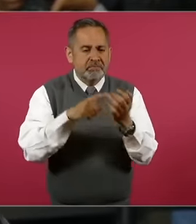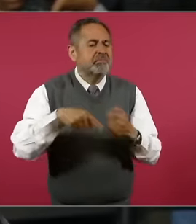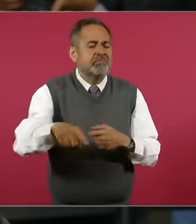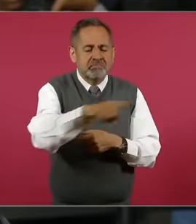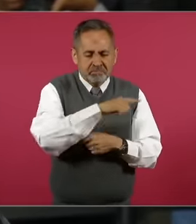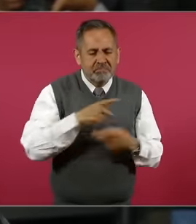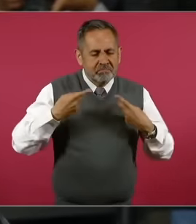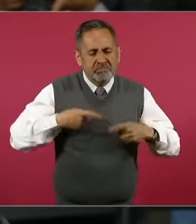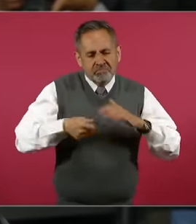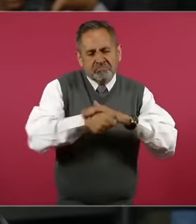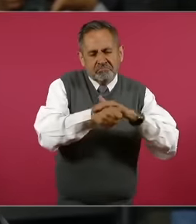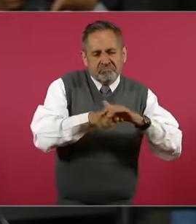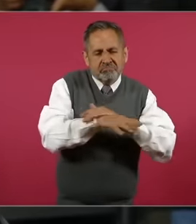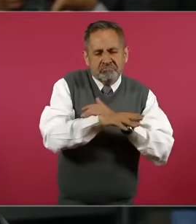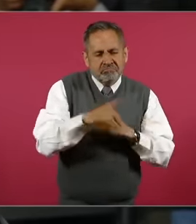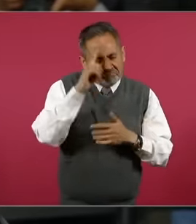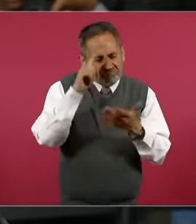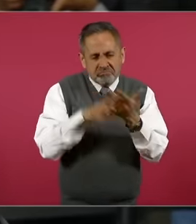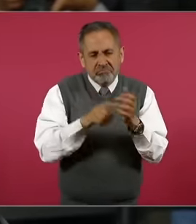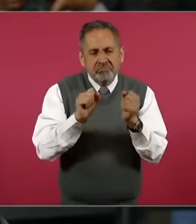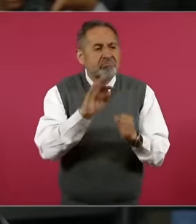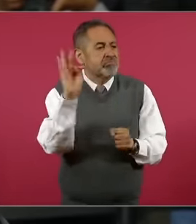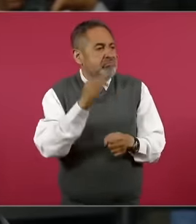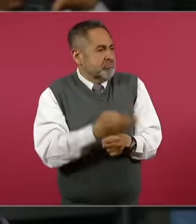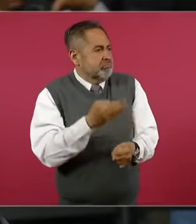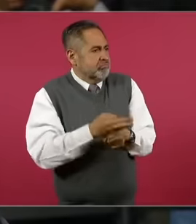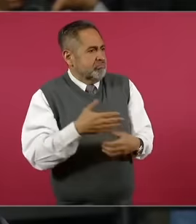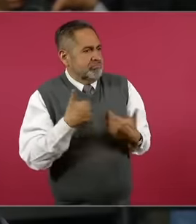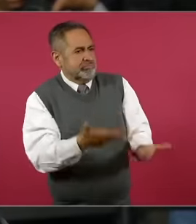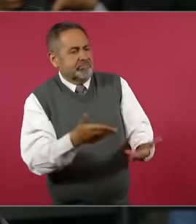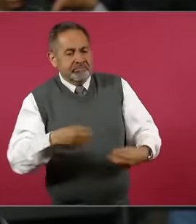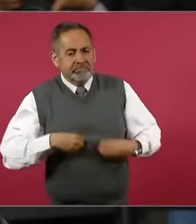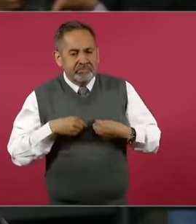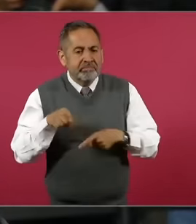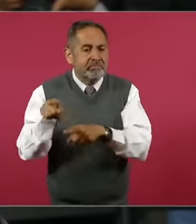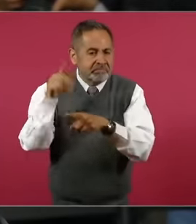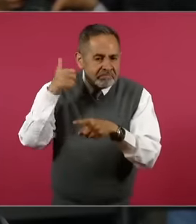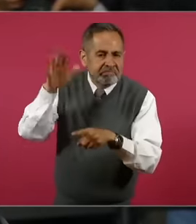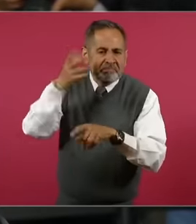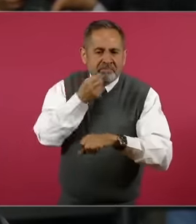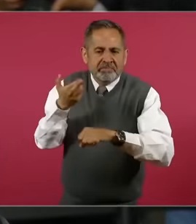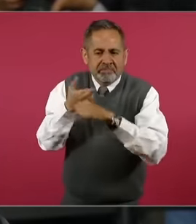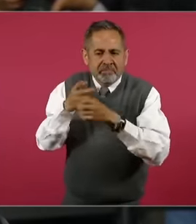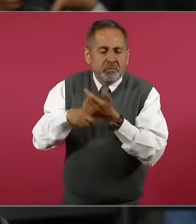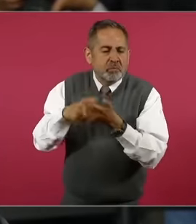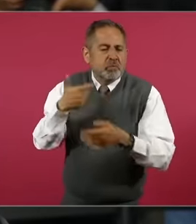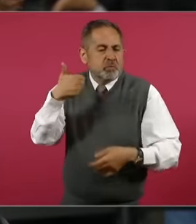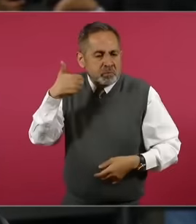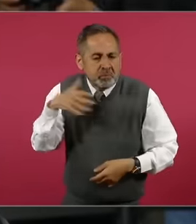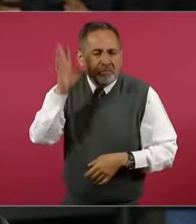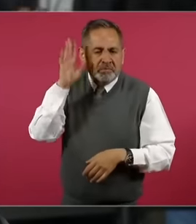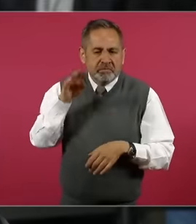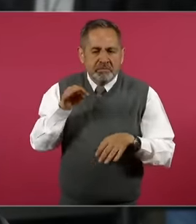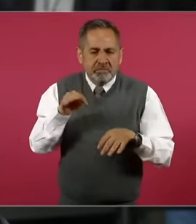esos normalistas y tal vez estuvieran aquí si ese secretario hubiera hecho algo al respecto.